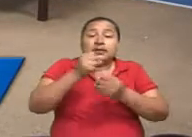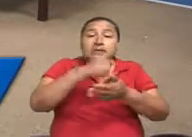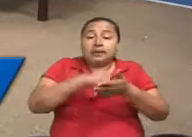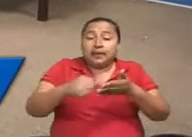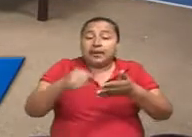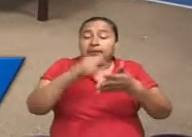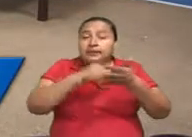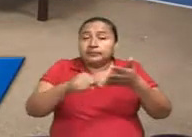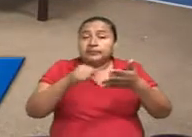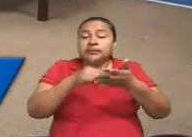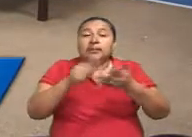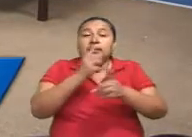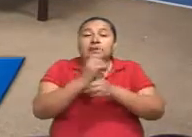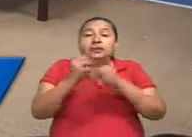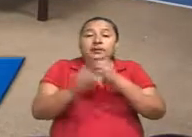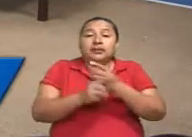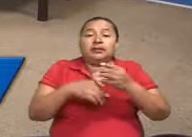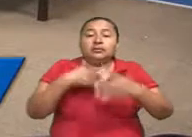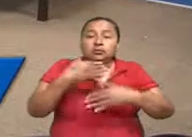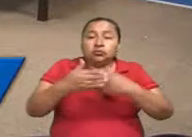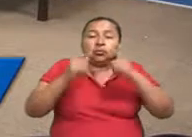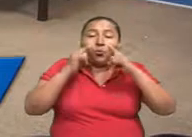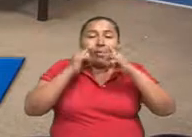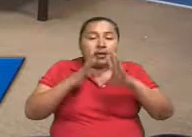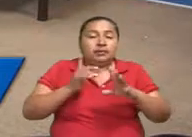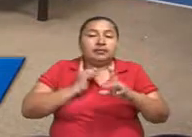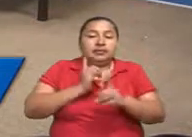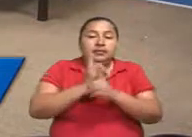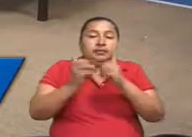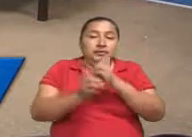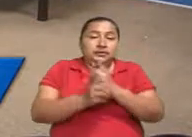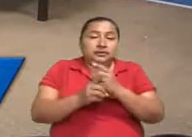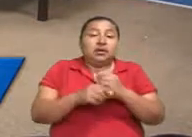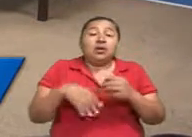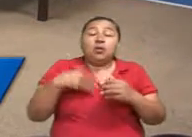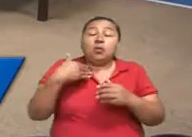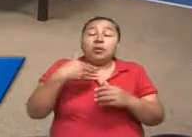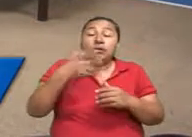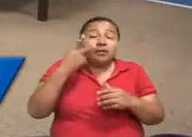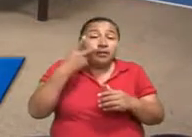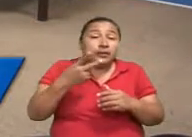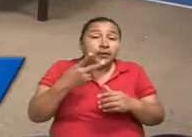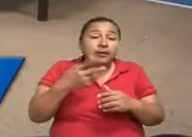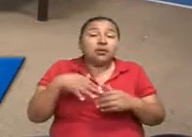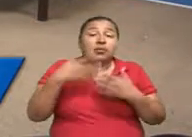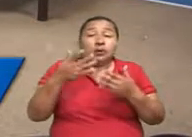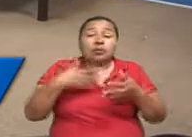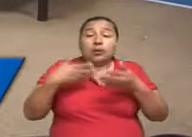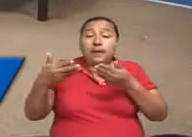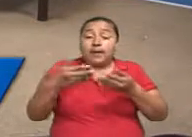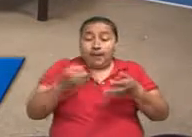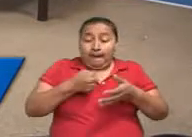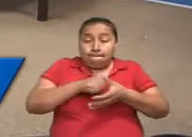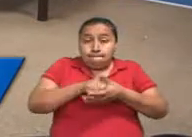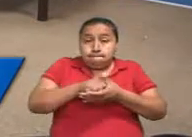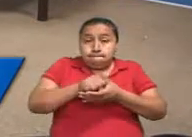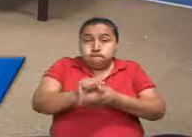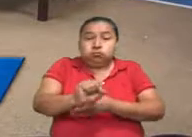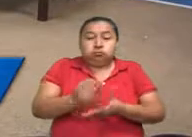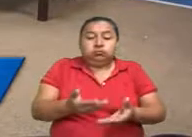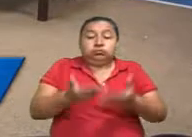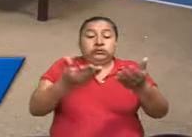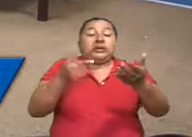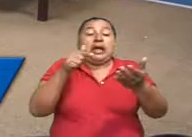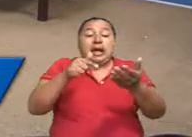gestación tienes que estar en un lugar determinado. Uh-huh. Te vas a dar cuenta hasta el momento que este bebé o este feto está